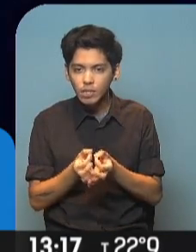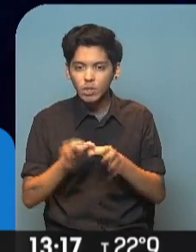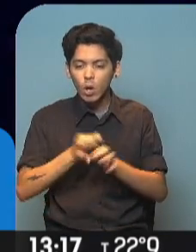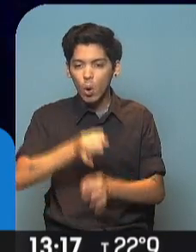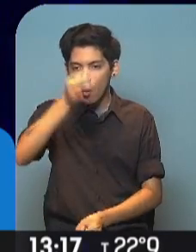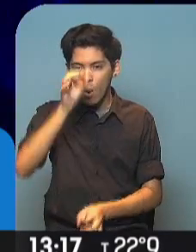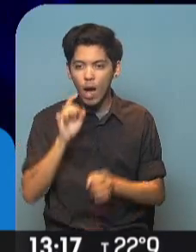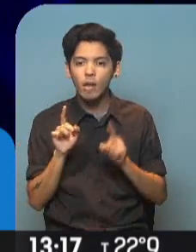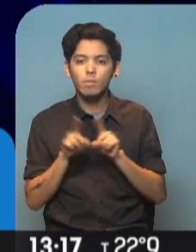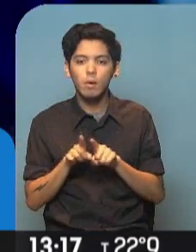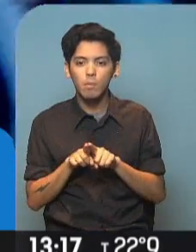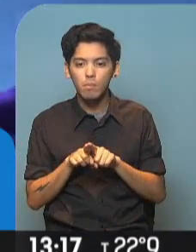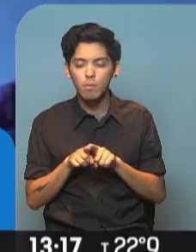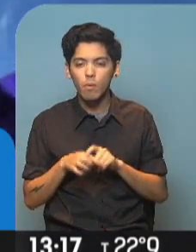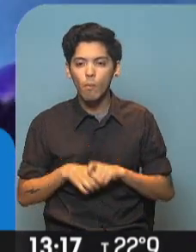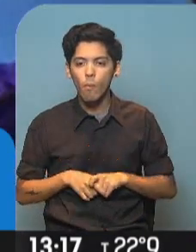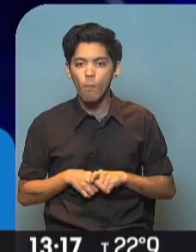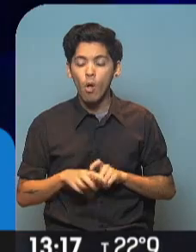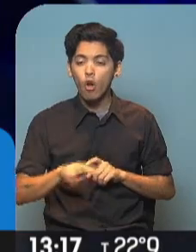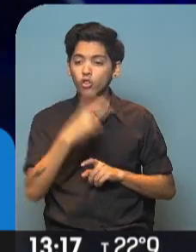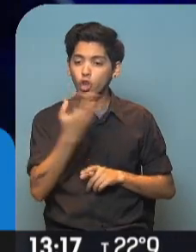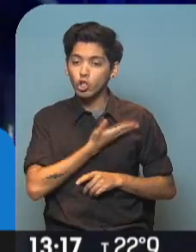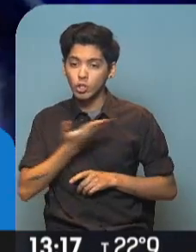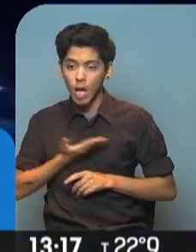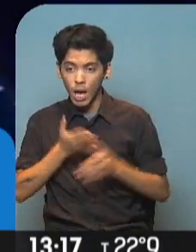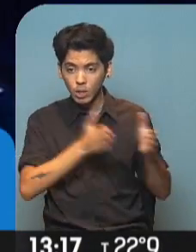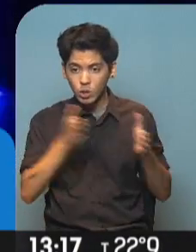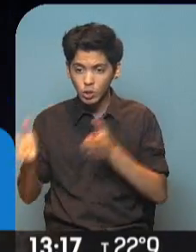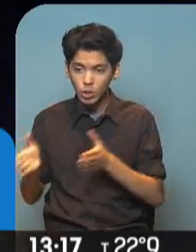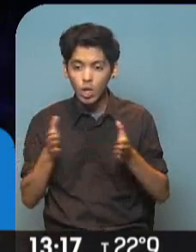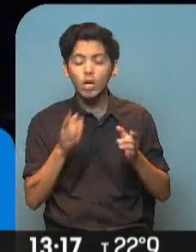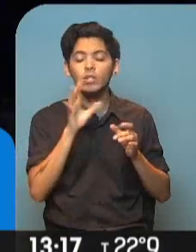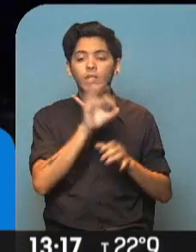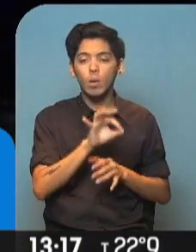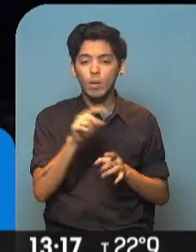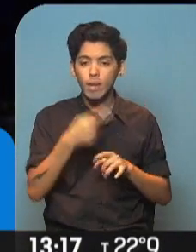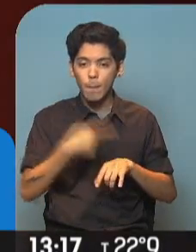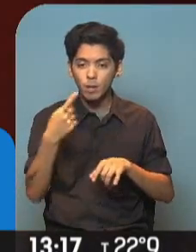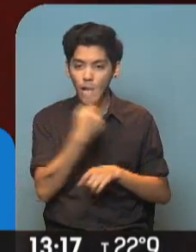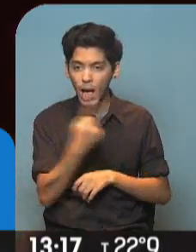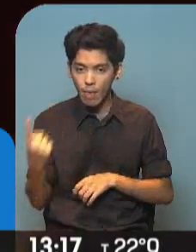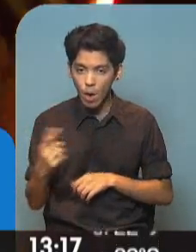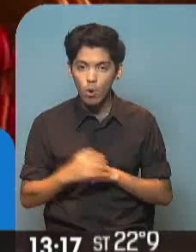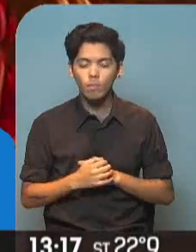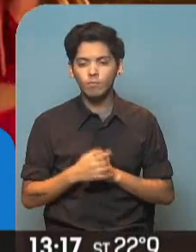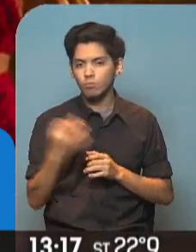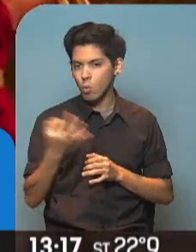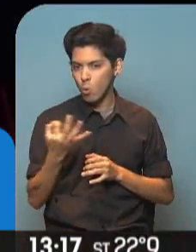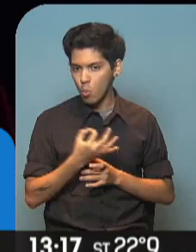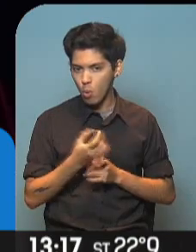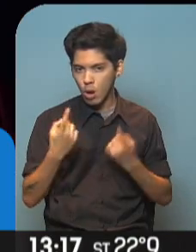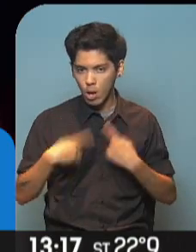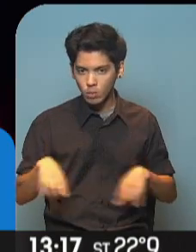una coreografía múltiple. Son dos actos de 50 minutos cada uno, mucho de amor, unos efectos visuales fantásticos y la